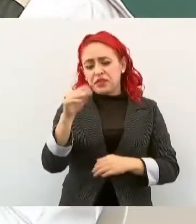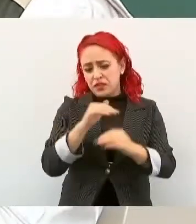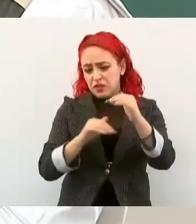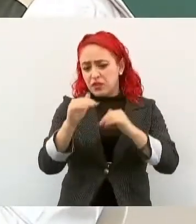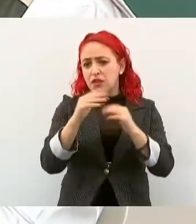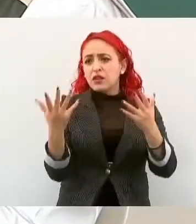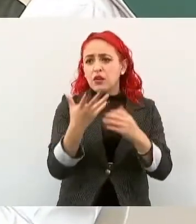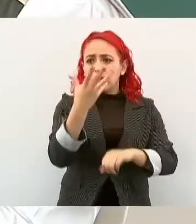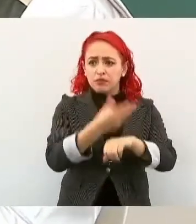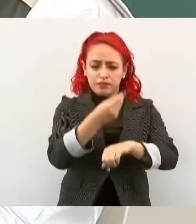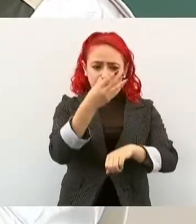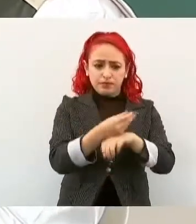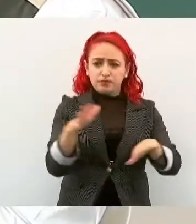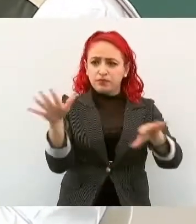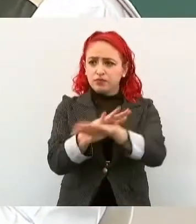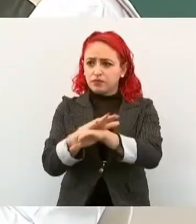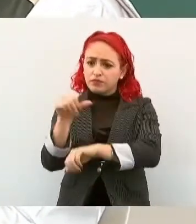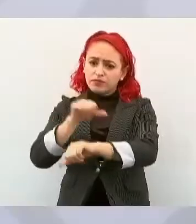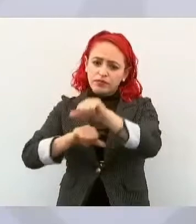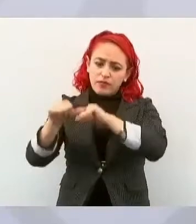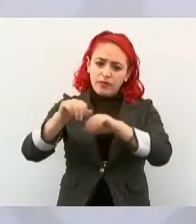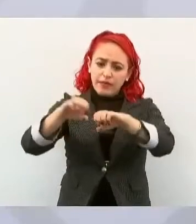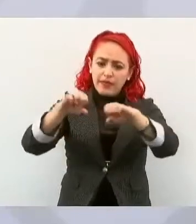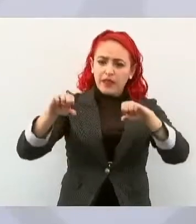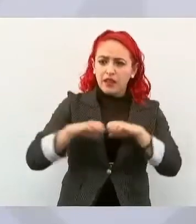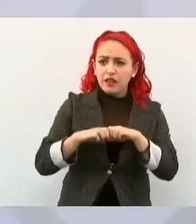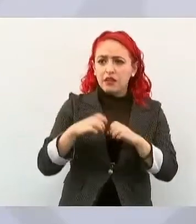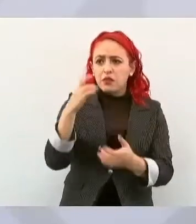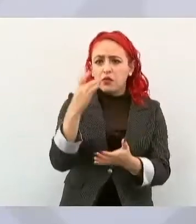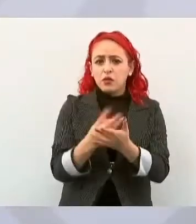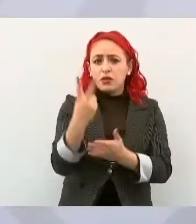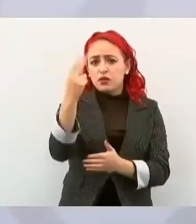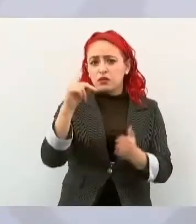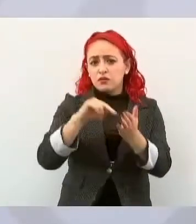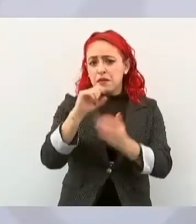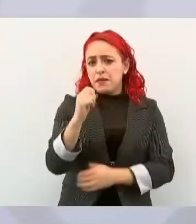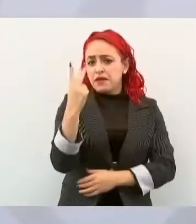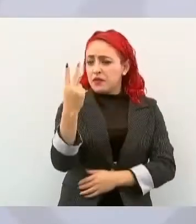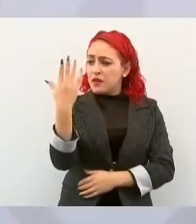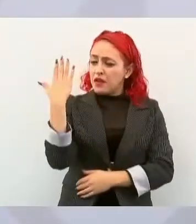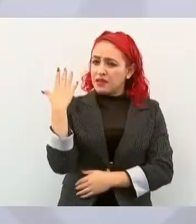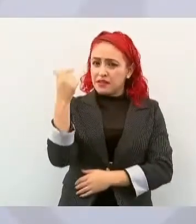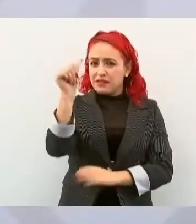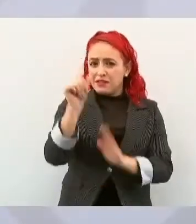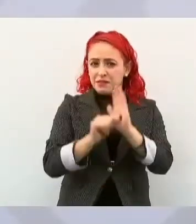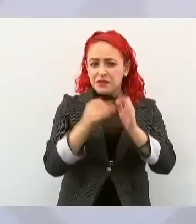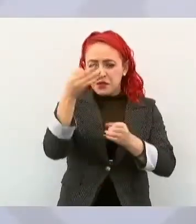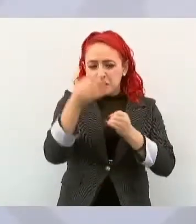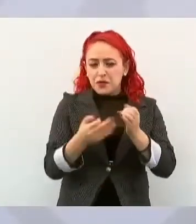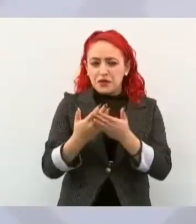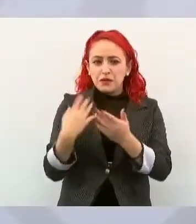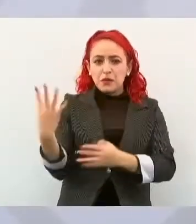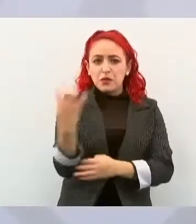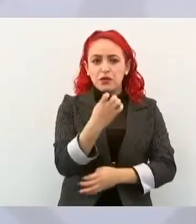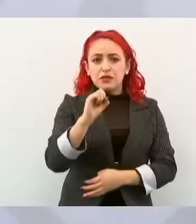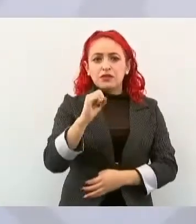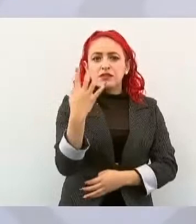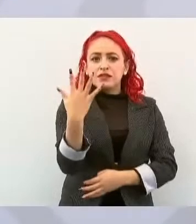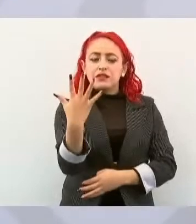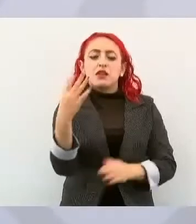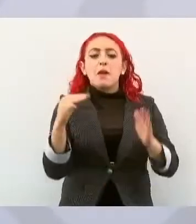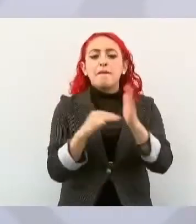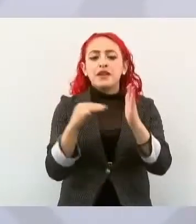con la rehabilitación y la sustitución de equipamiento. Fueron solo en 2022, en el último semestre, 465 millones de